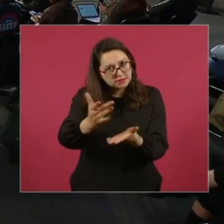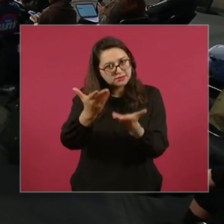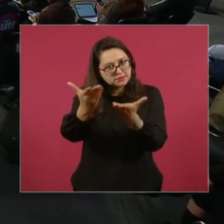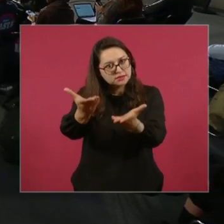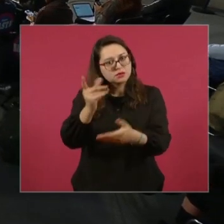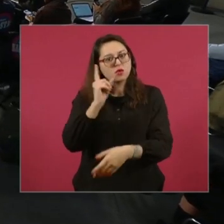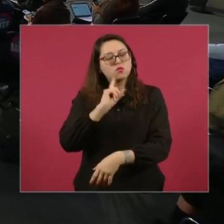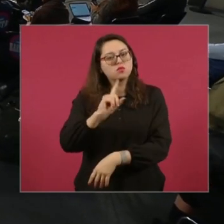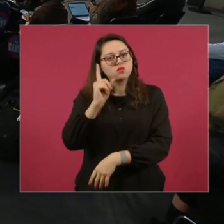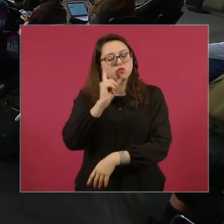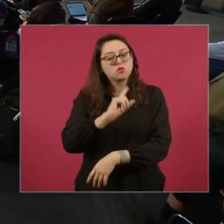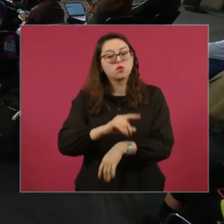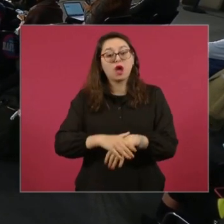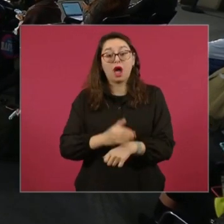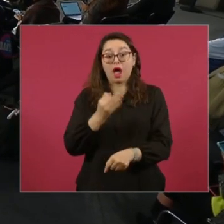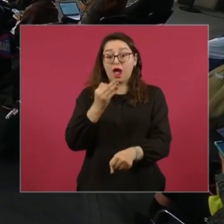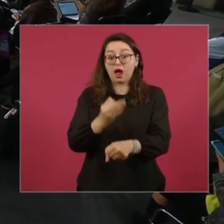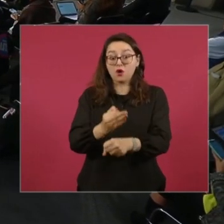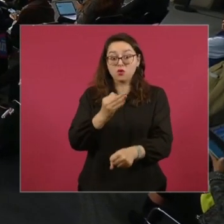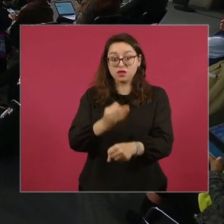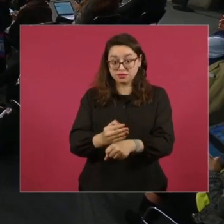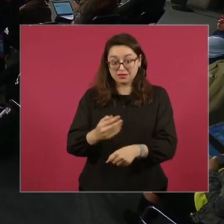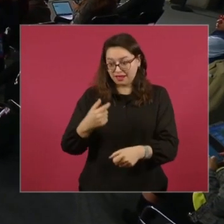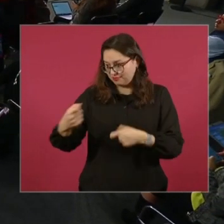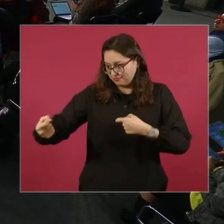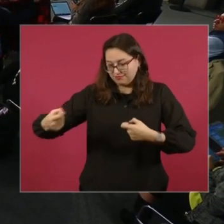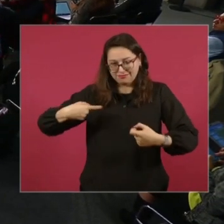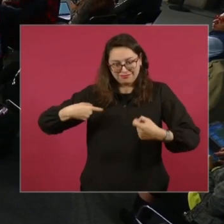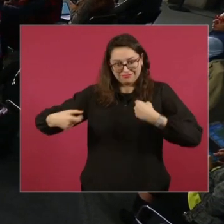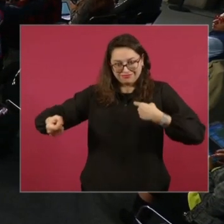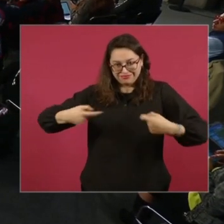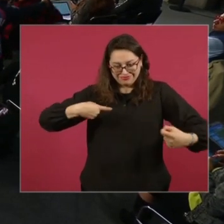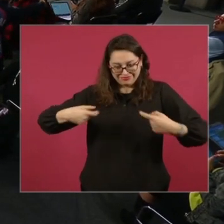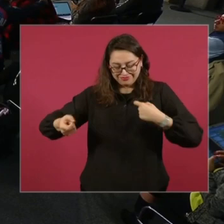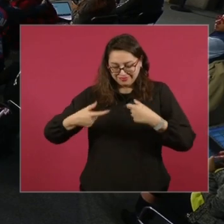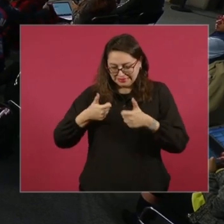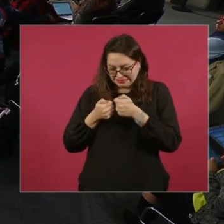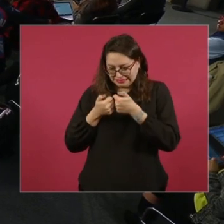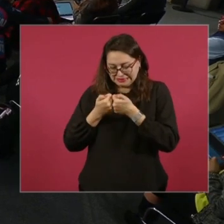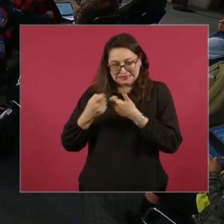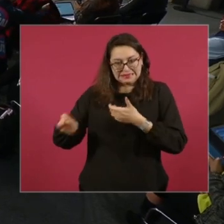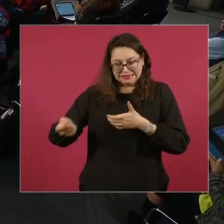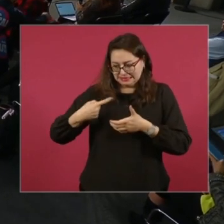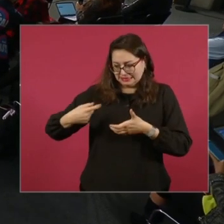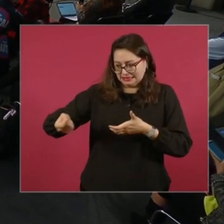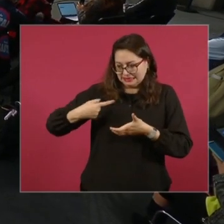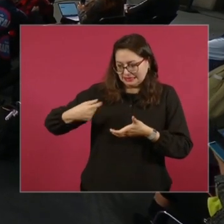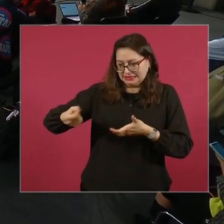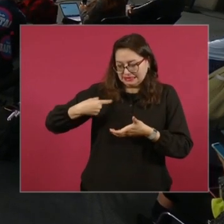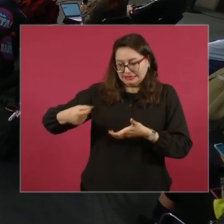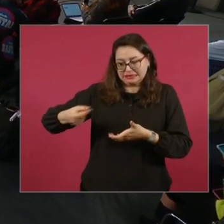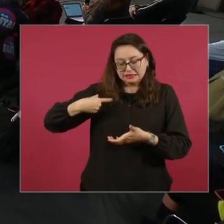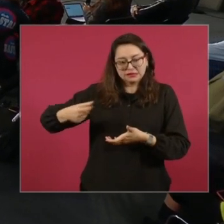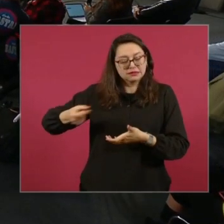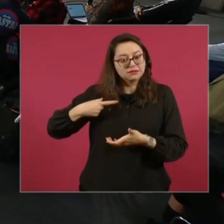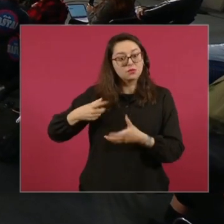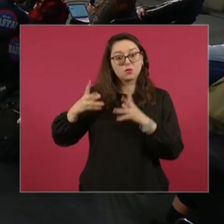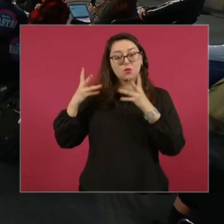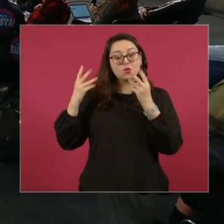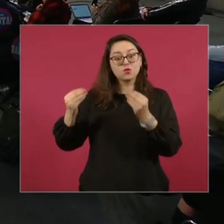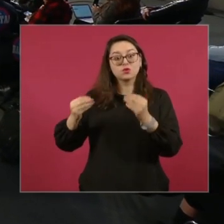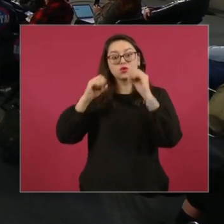ejidatarios que le manifieste esta felicitación por esta área natural protegida, pues